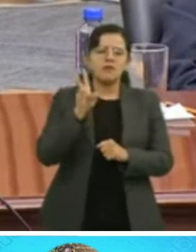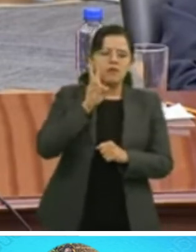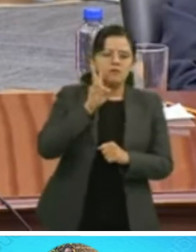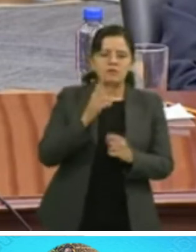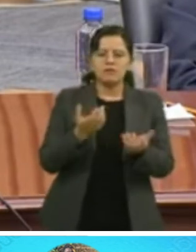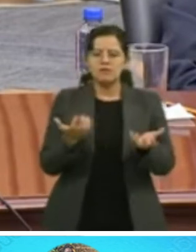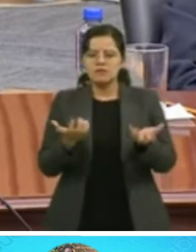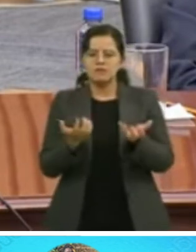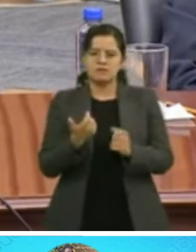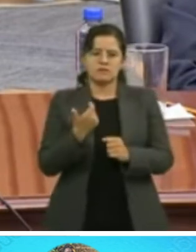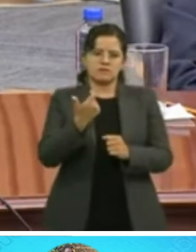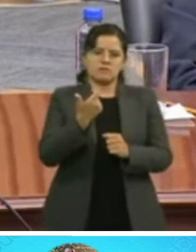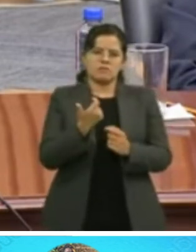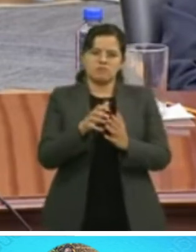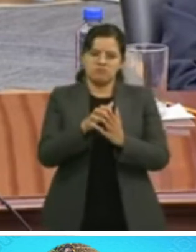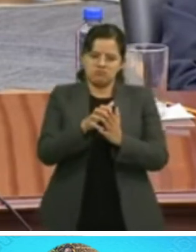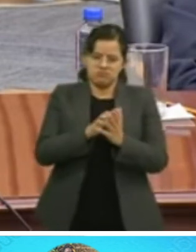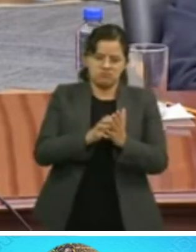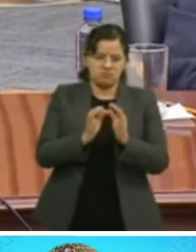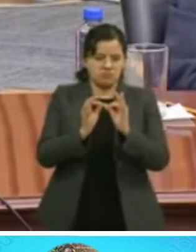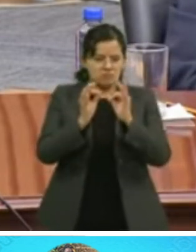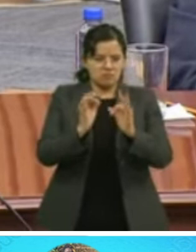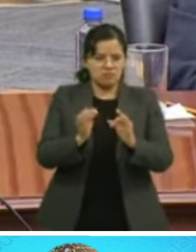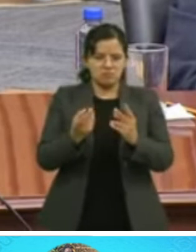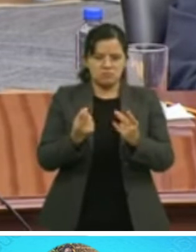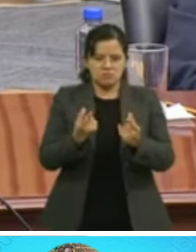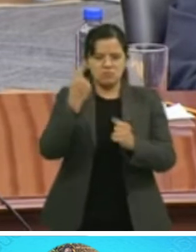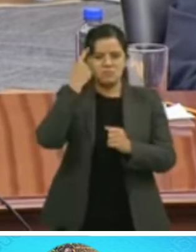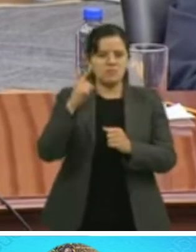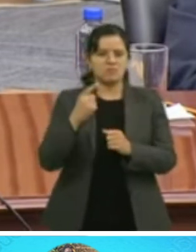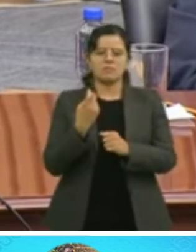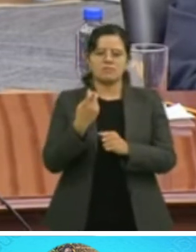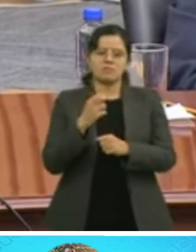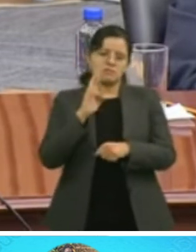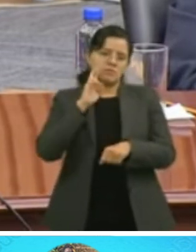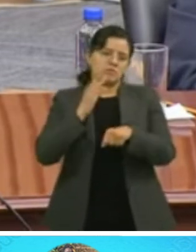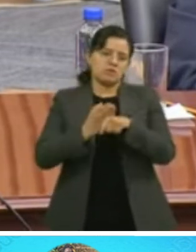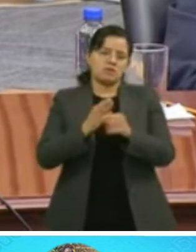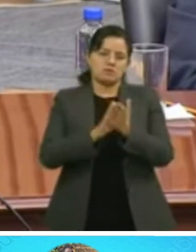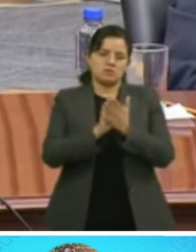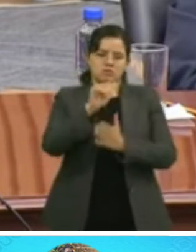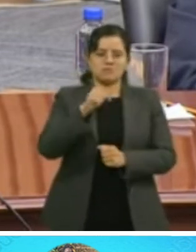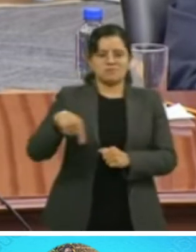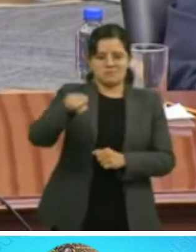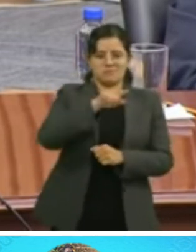más eficiente, óptima, para desahogar esa obligación constitucional